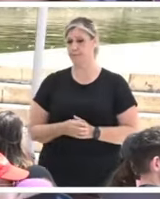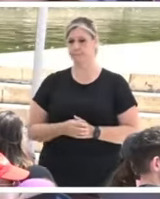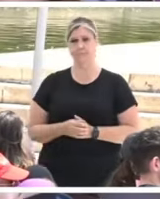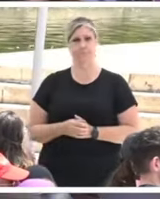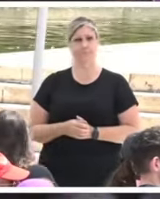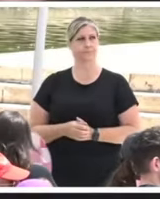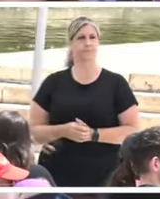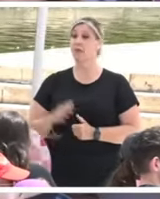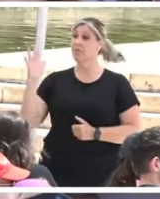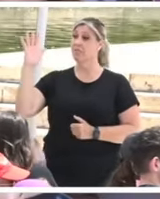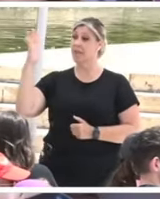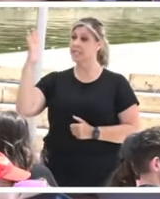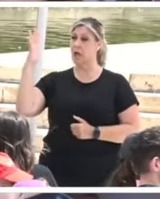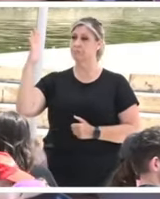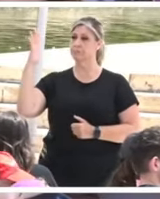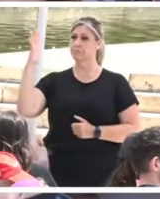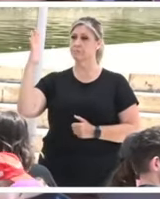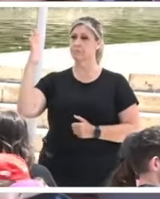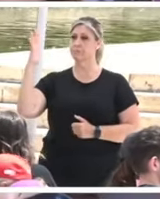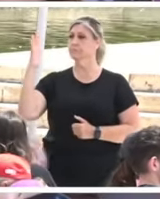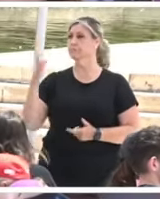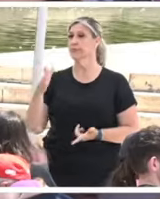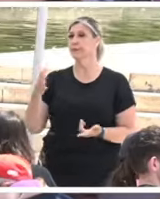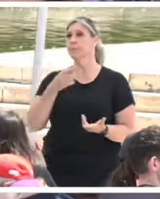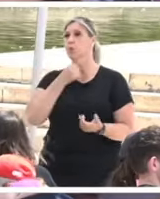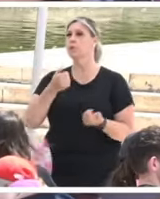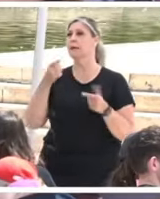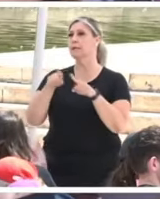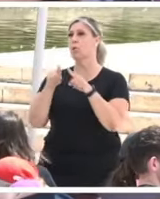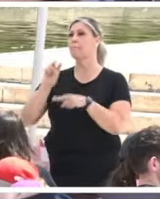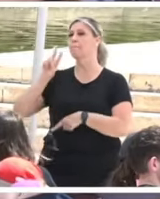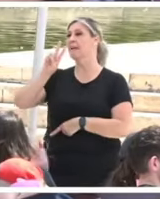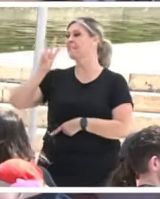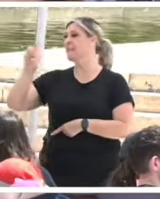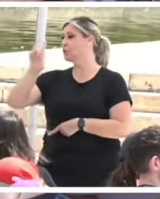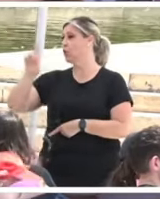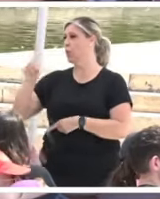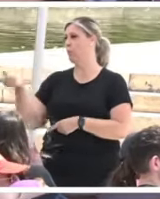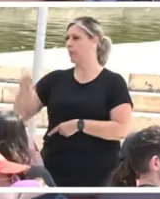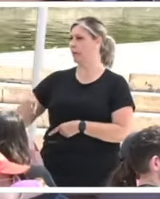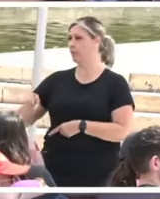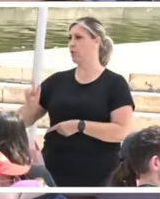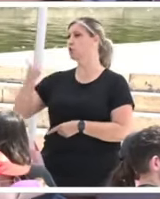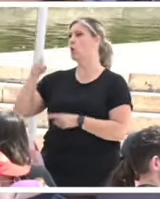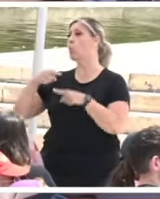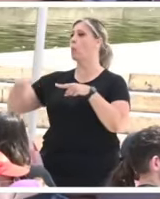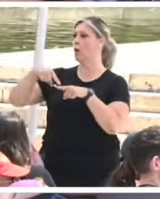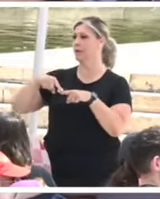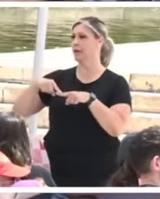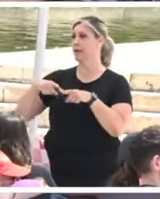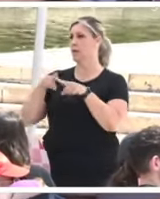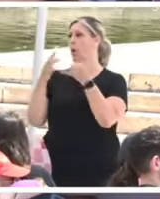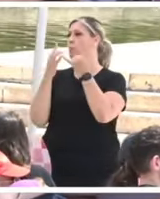Mirad, la derecha quiere que esta sea la segunda vuelta del 23J, ¿no? ¿Vienen con aire de venganza?